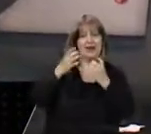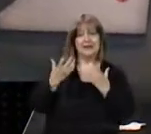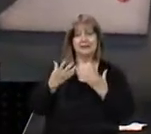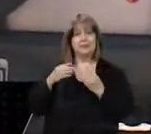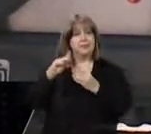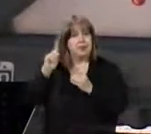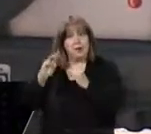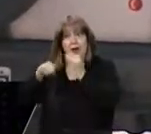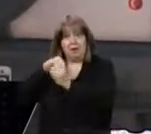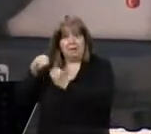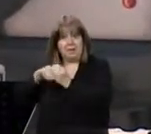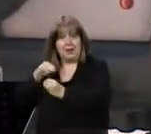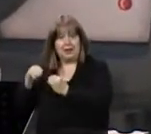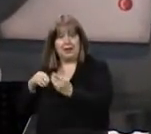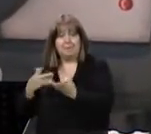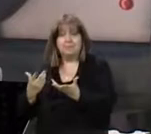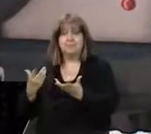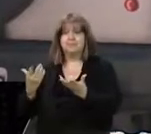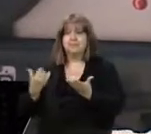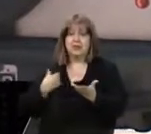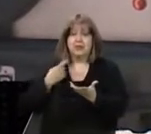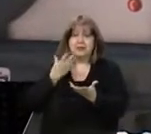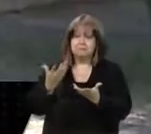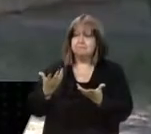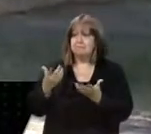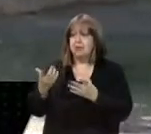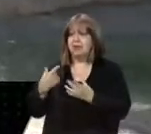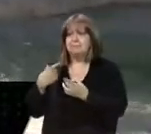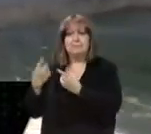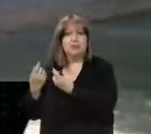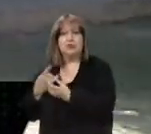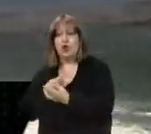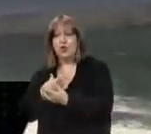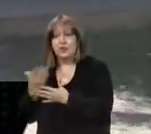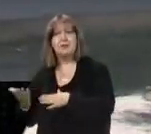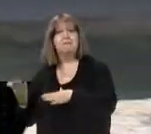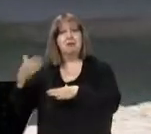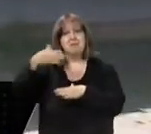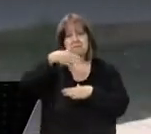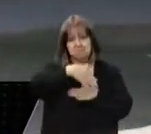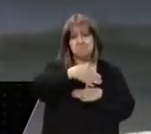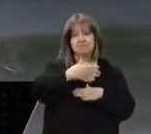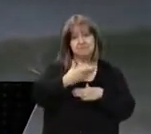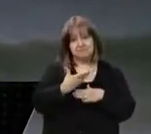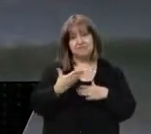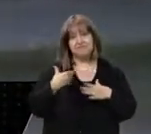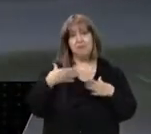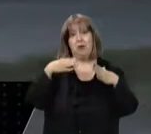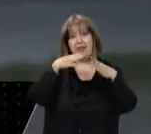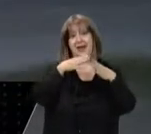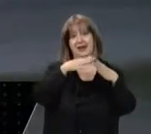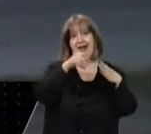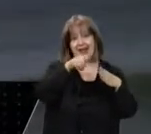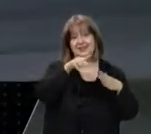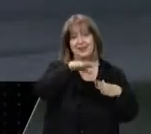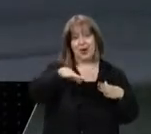situaciones que se puedan presentar, que se vean vulnerados y que puedan tener la ayuda y la contención en estos centros comunitarios. O sea, contención para los chicos, pero también para sus familias.